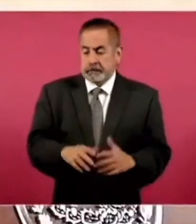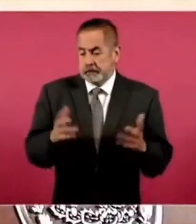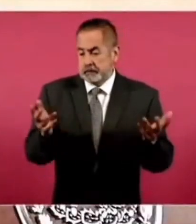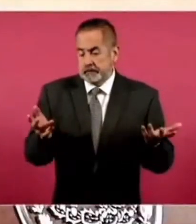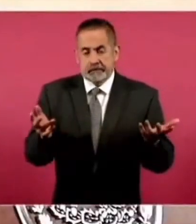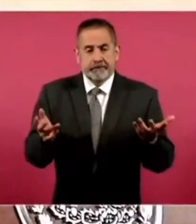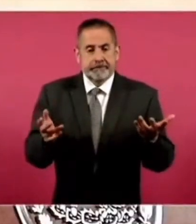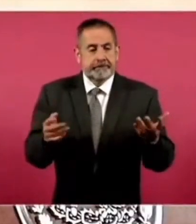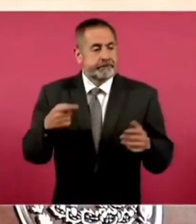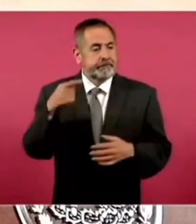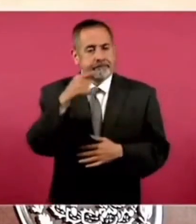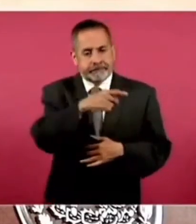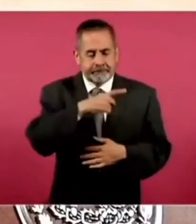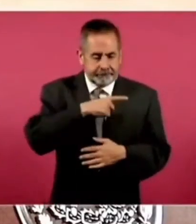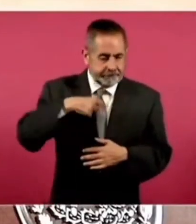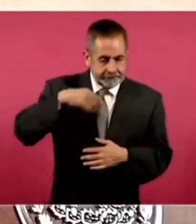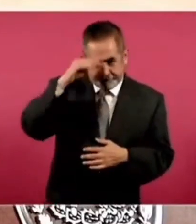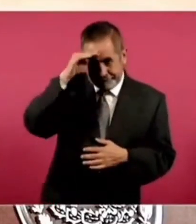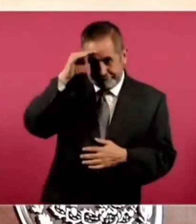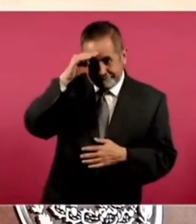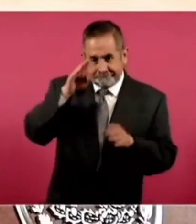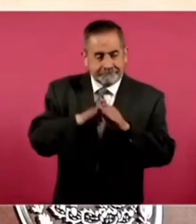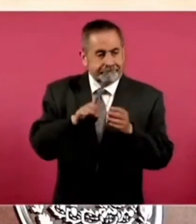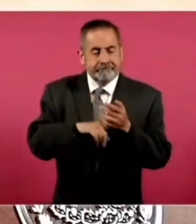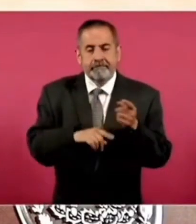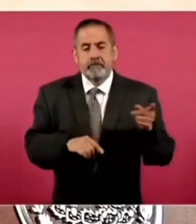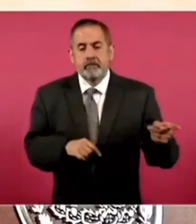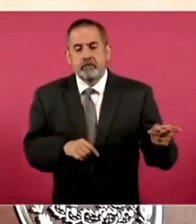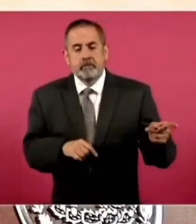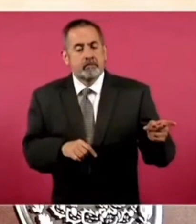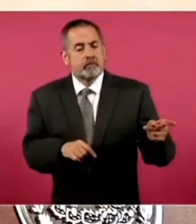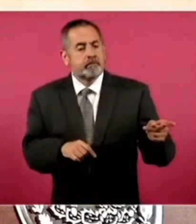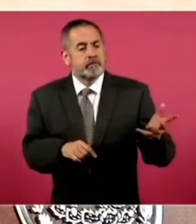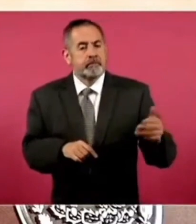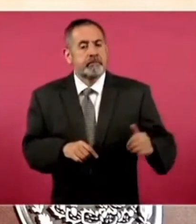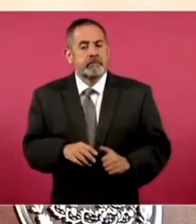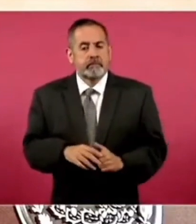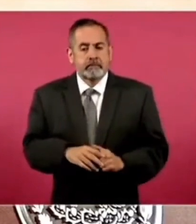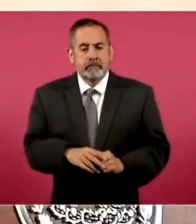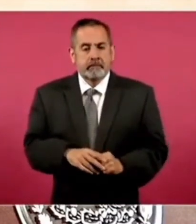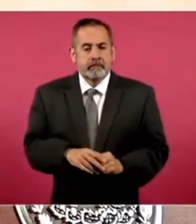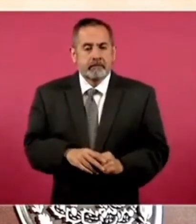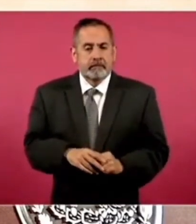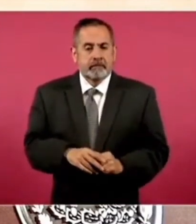Entonces, él debería de